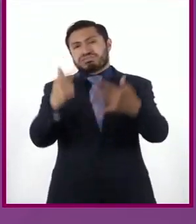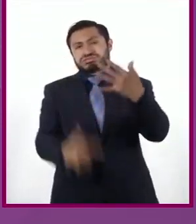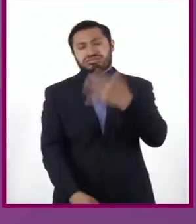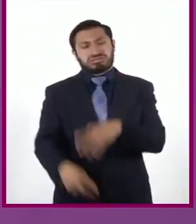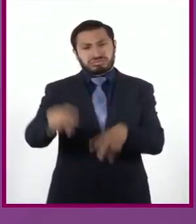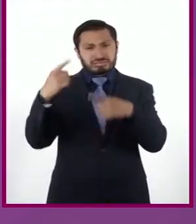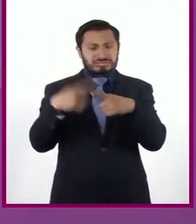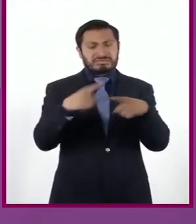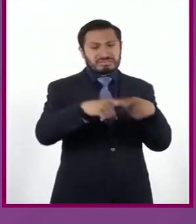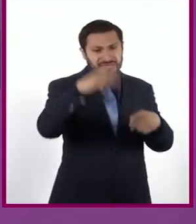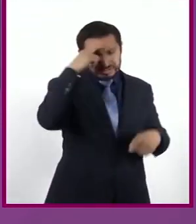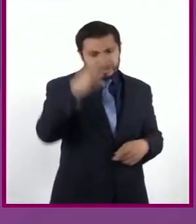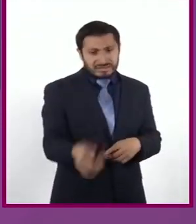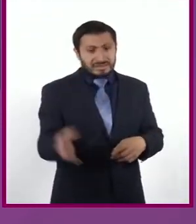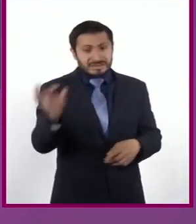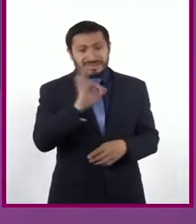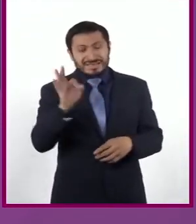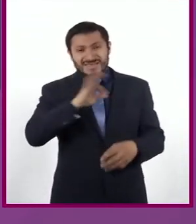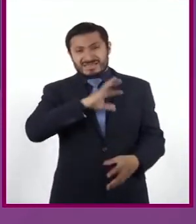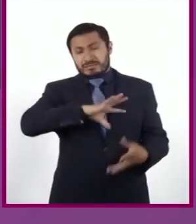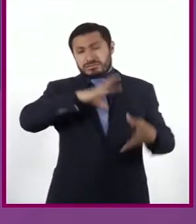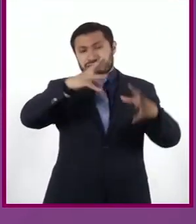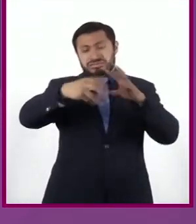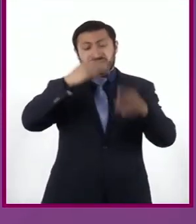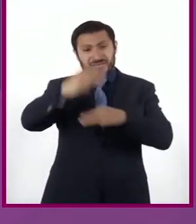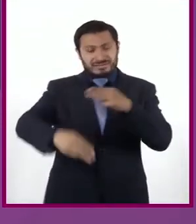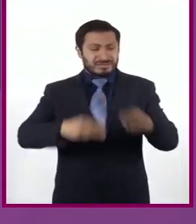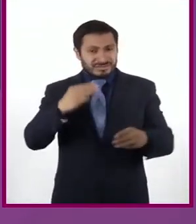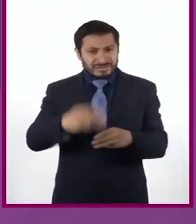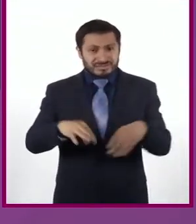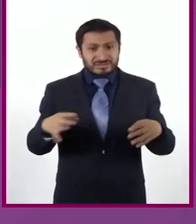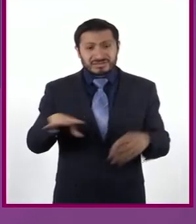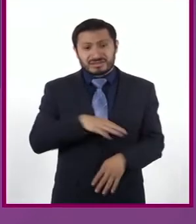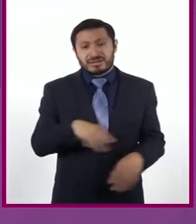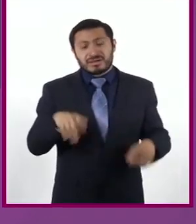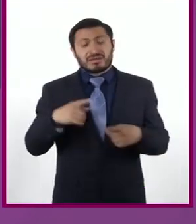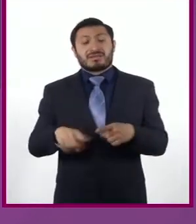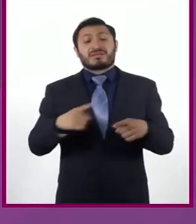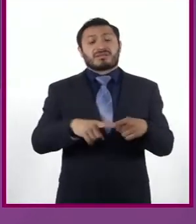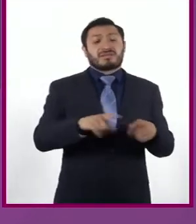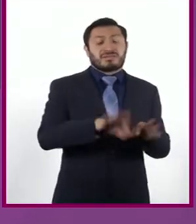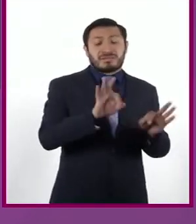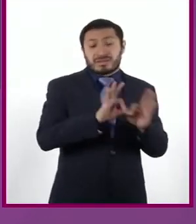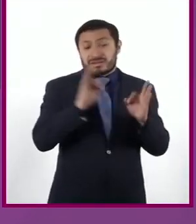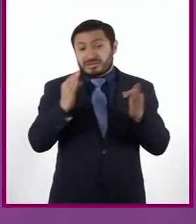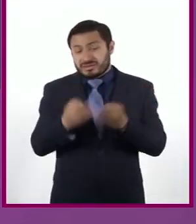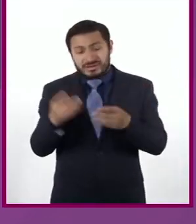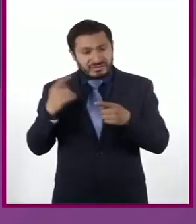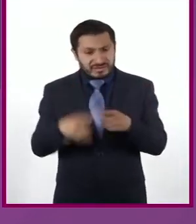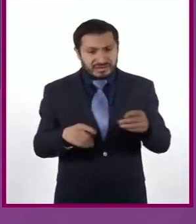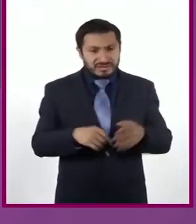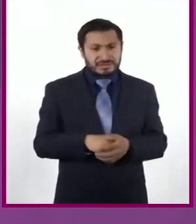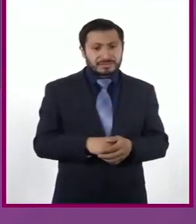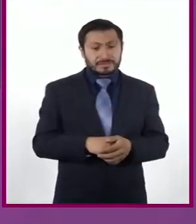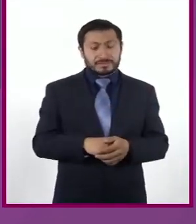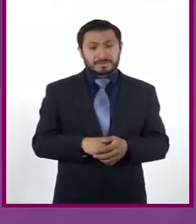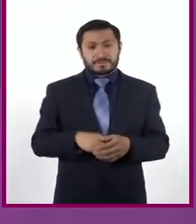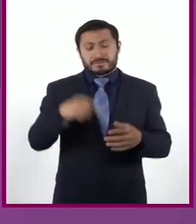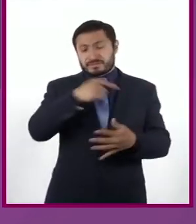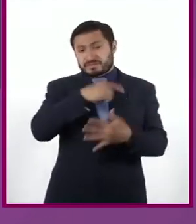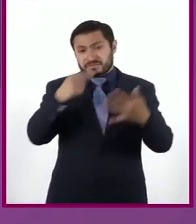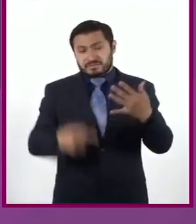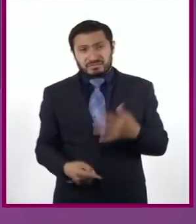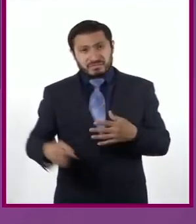incluye casi todos los ecosistemas del mundo, se desenvuelve otro proceso de una riqueza inaudita, la diversidad